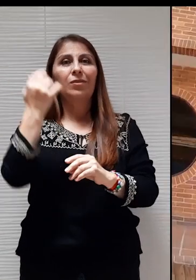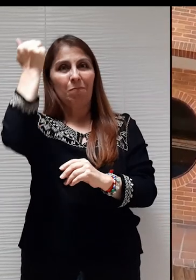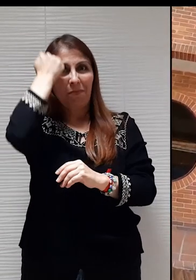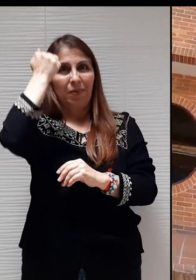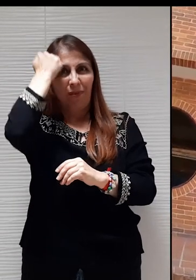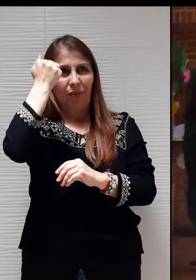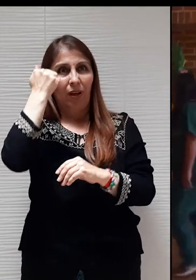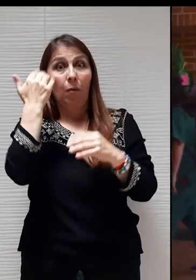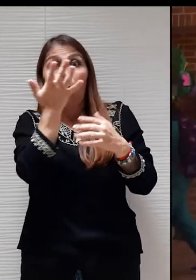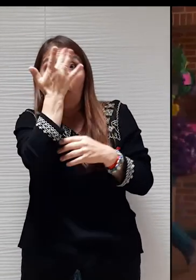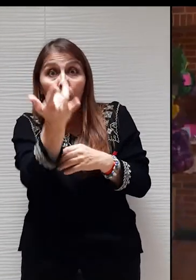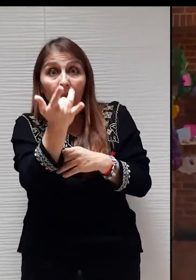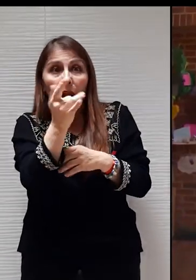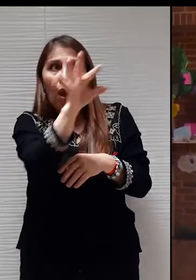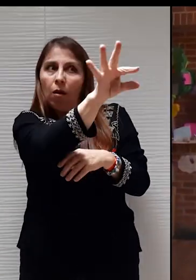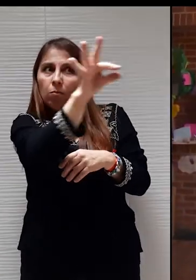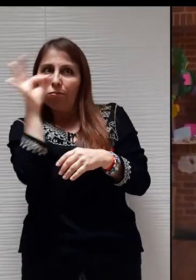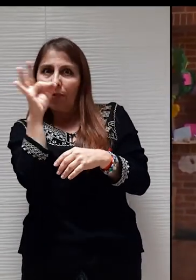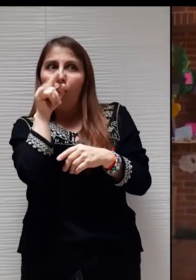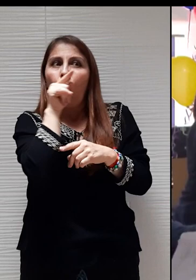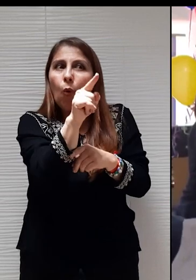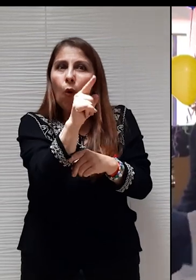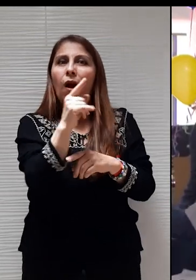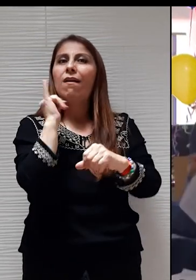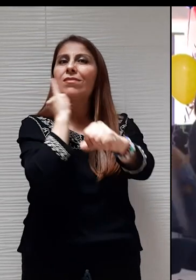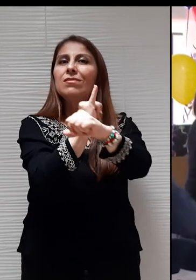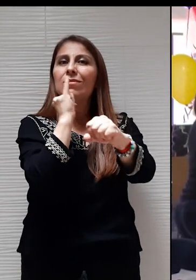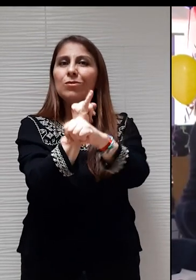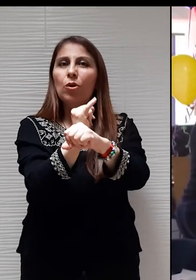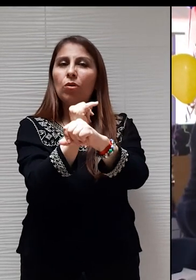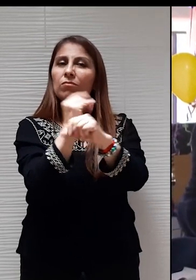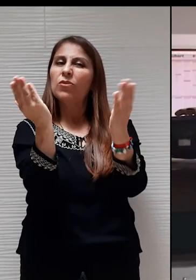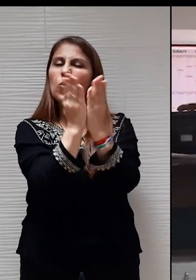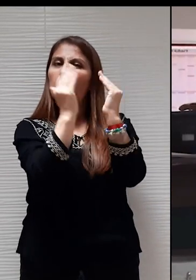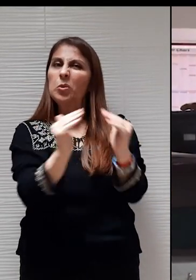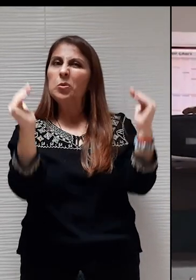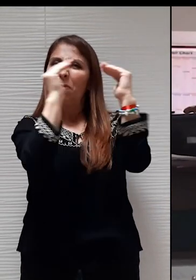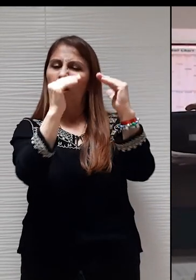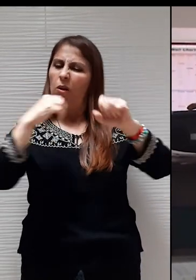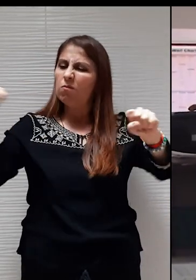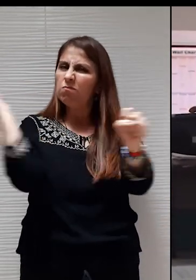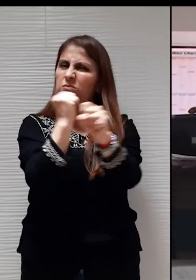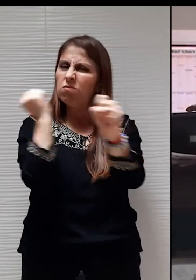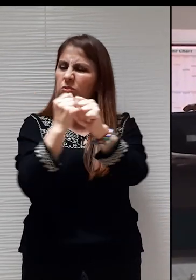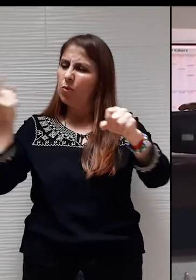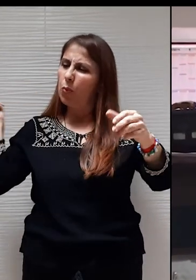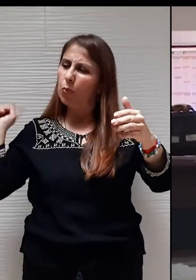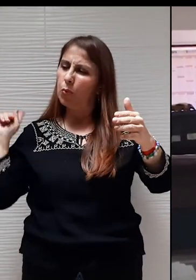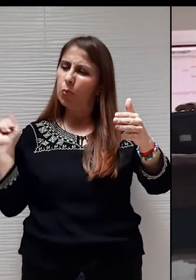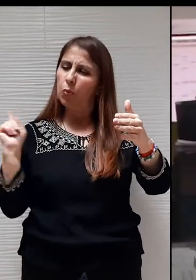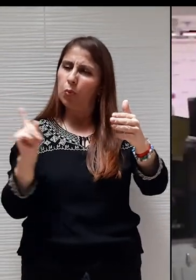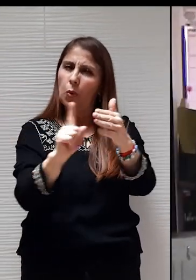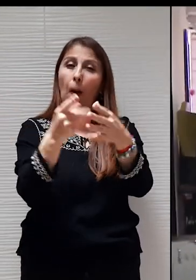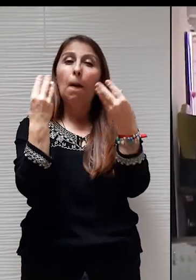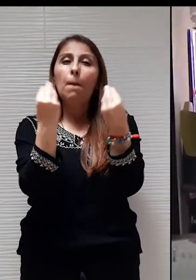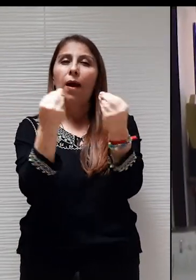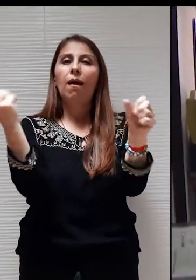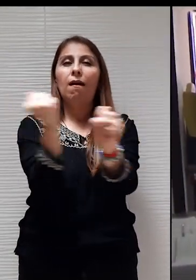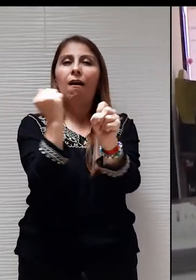las instituciones de educación superior que más ha trabajado por la inclusión.